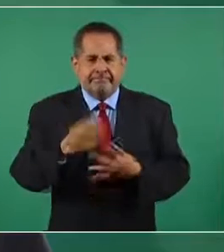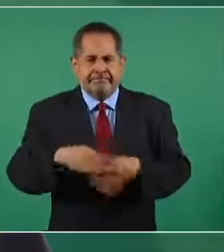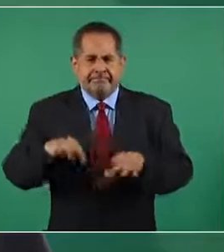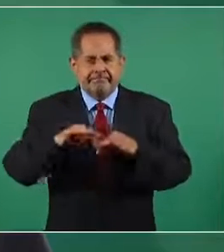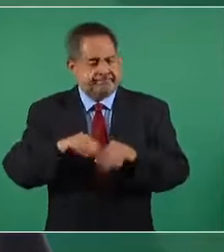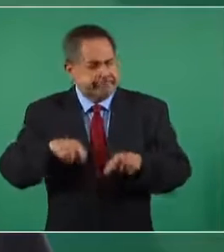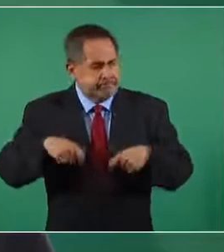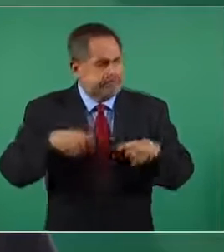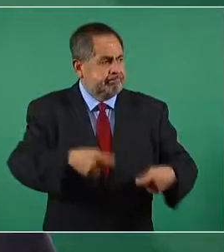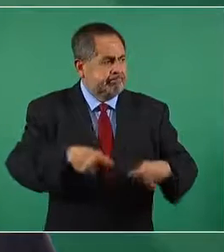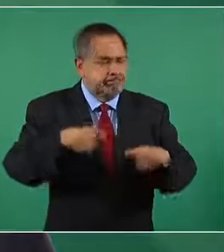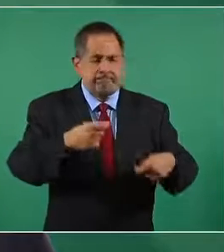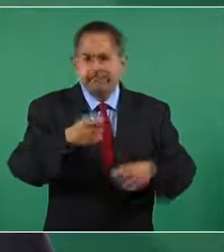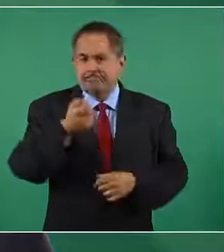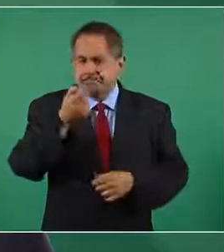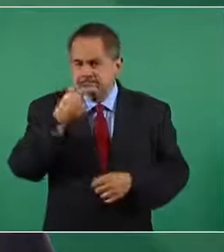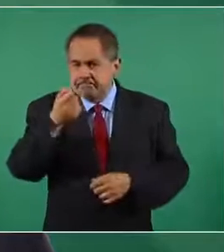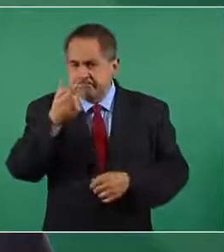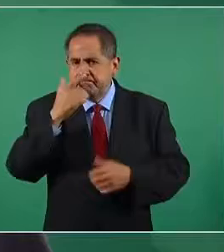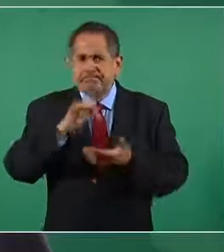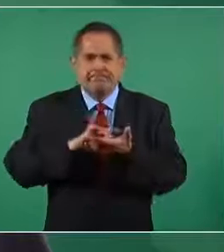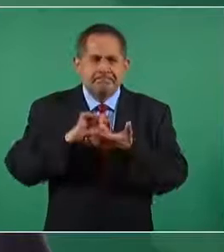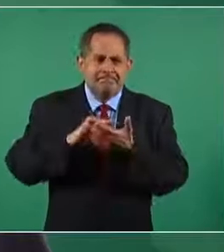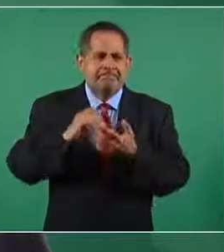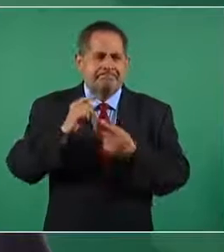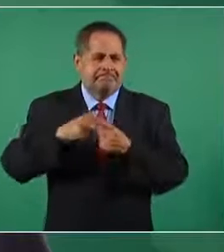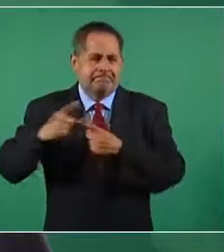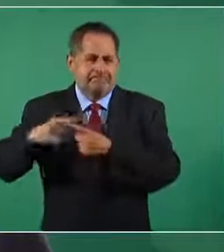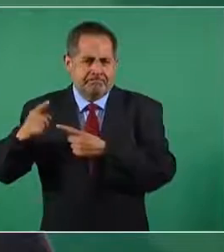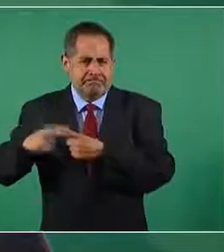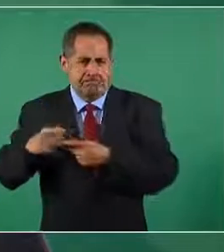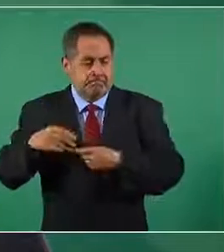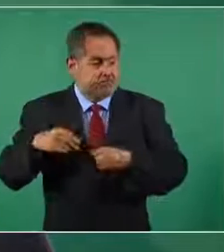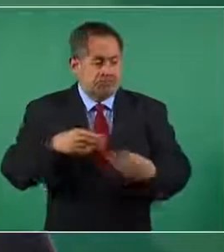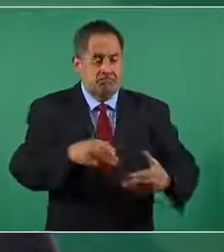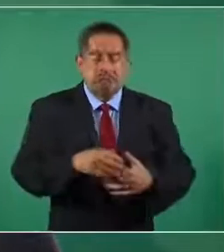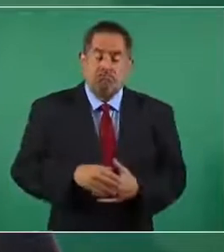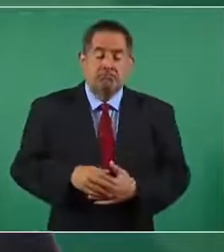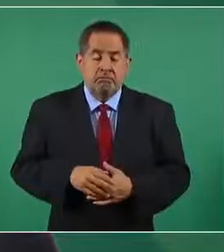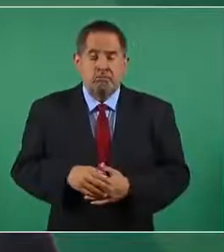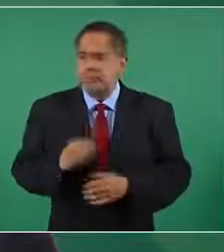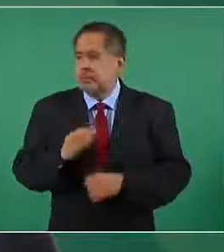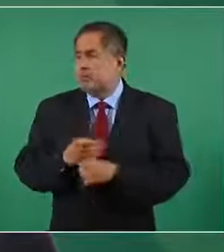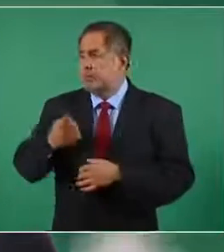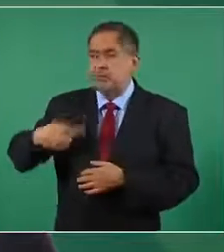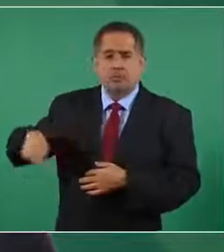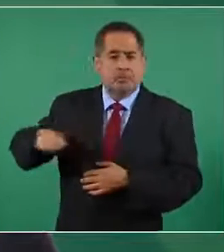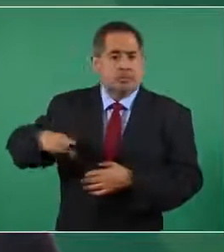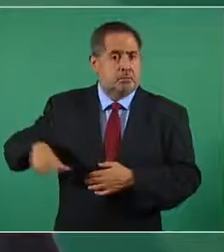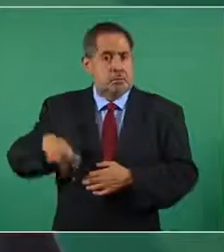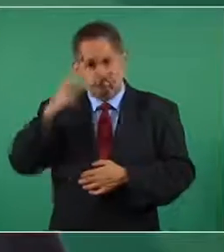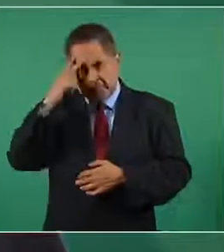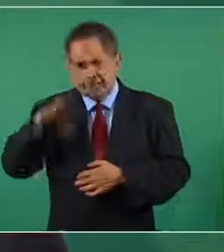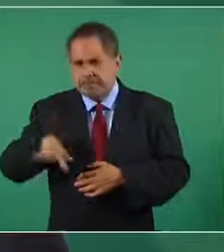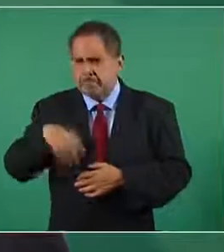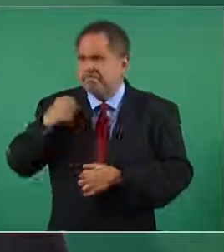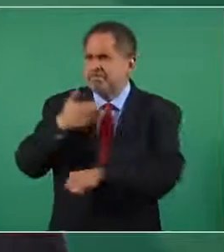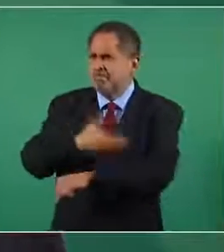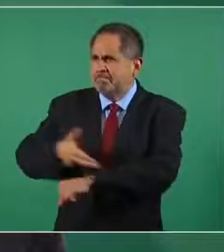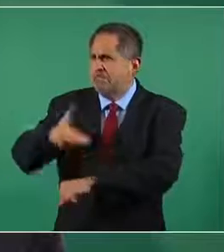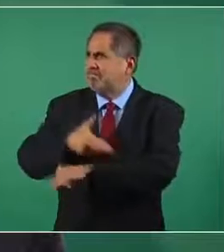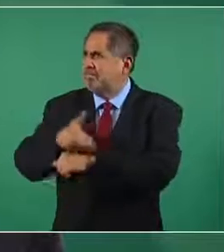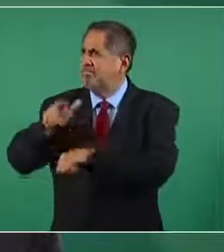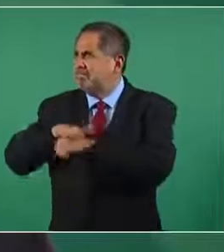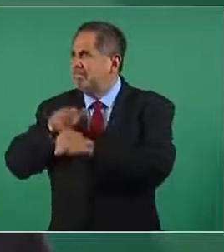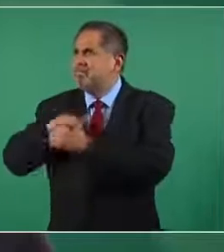de tener los medicamentos, y todo el esfuerzo que estamos haciendo para contar